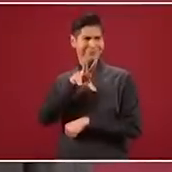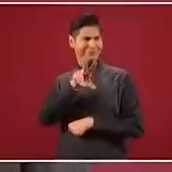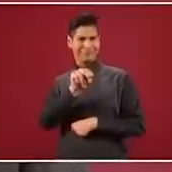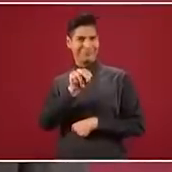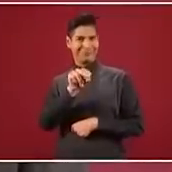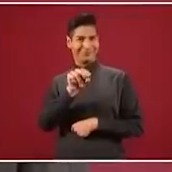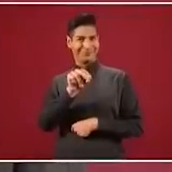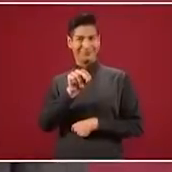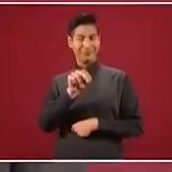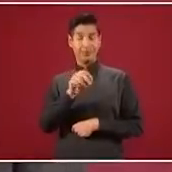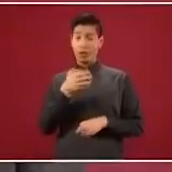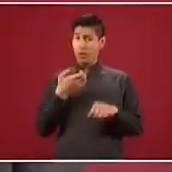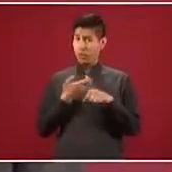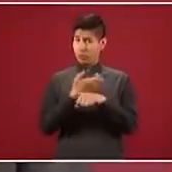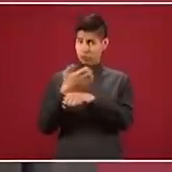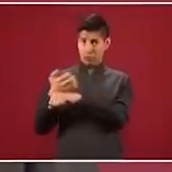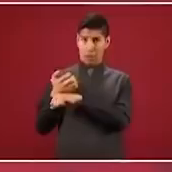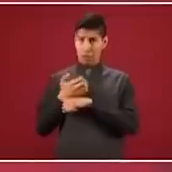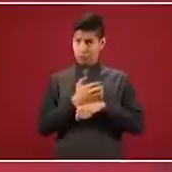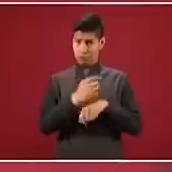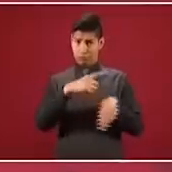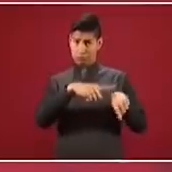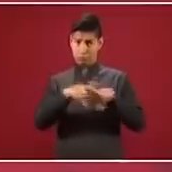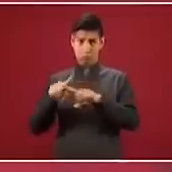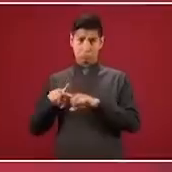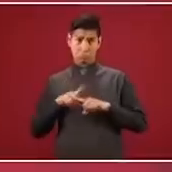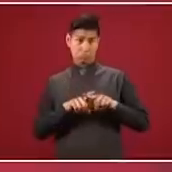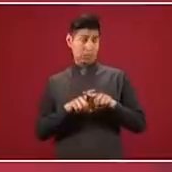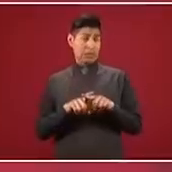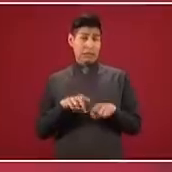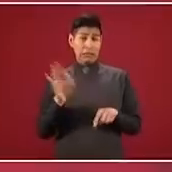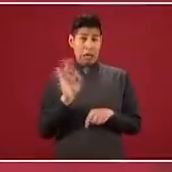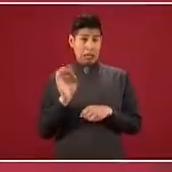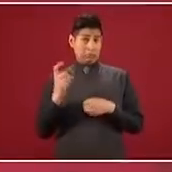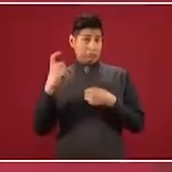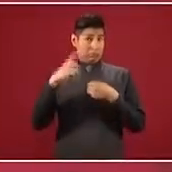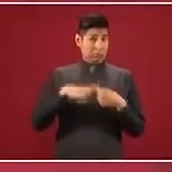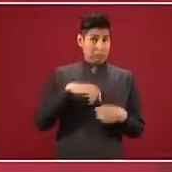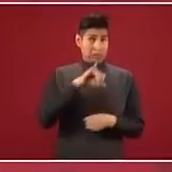estados tienen garantizado, estén o no estén